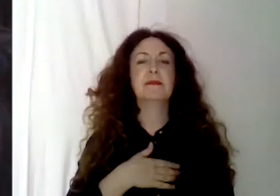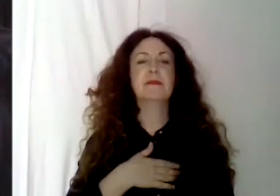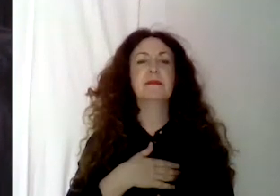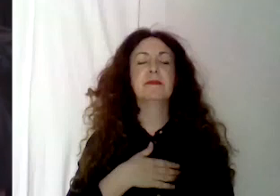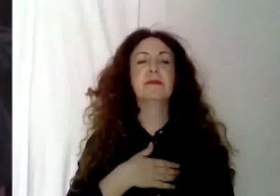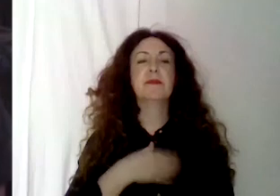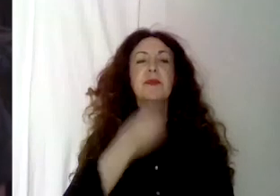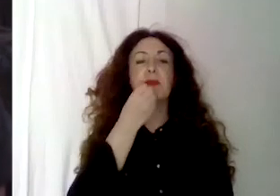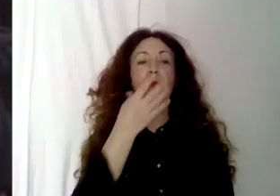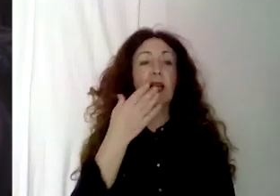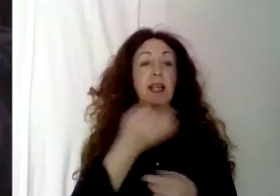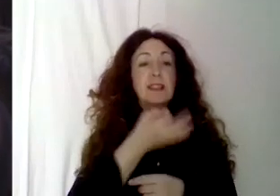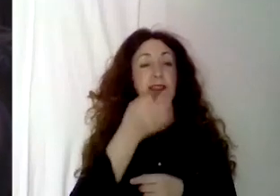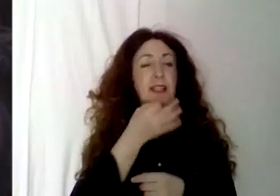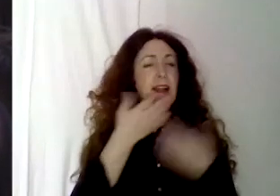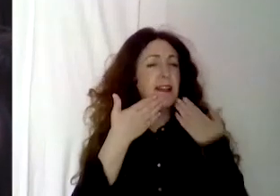Buenas tardes, muchas gracias.